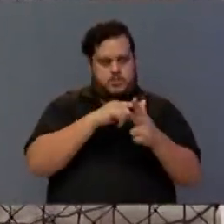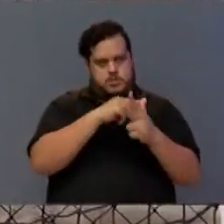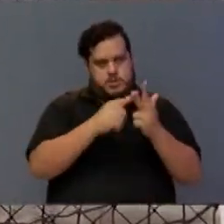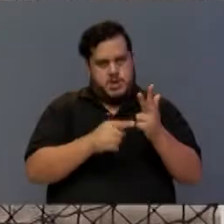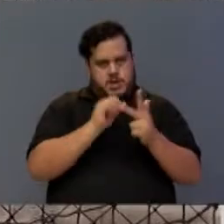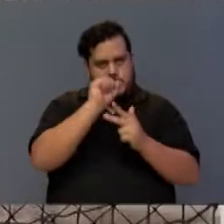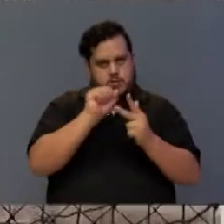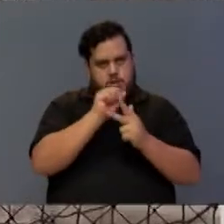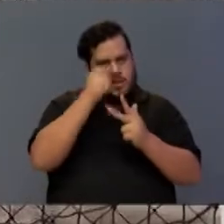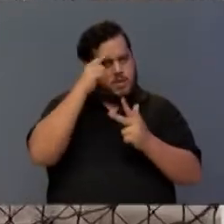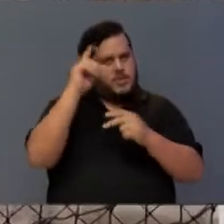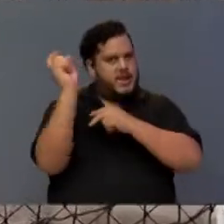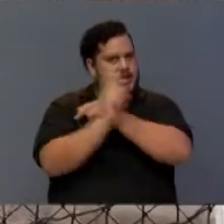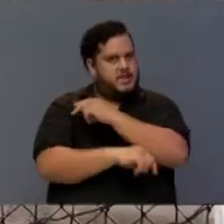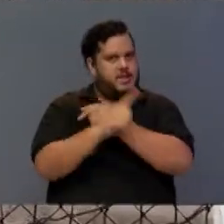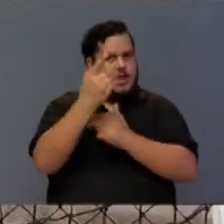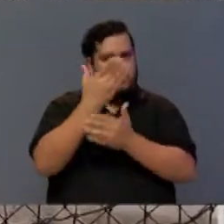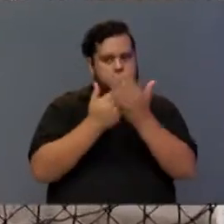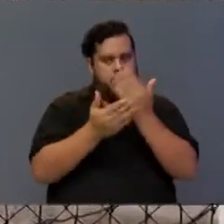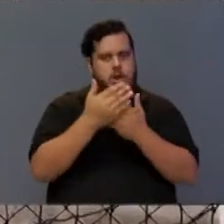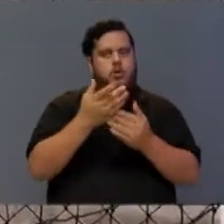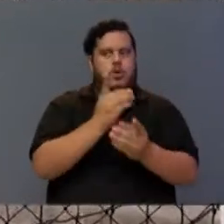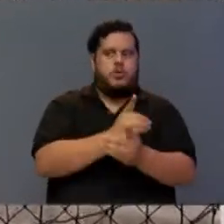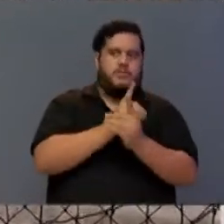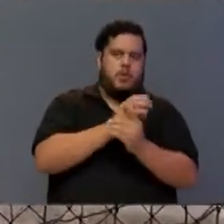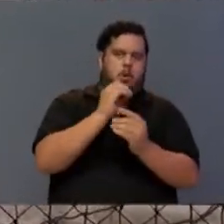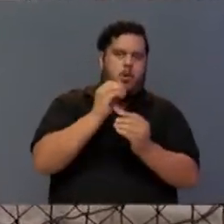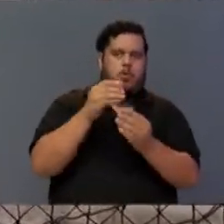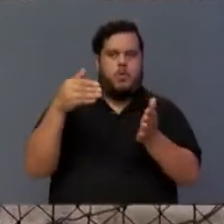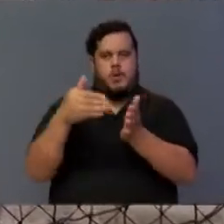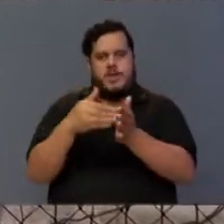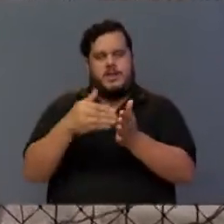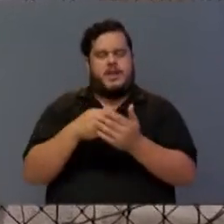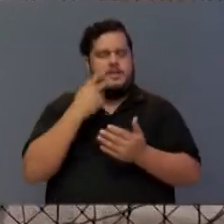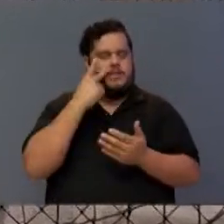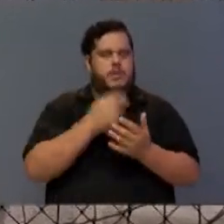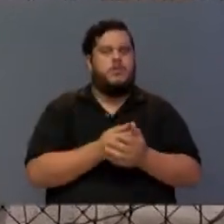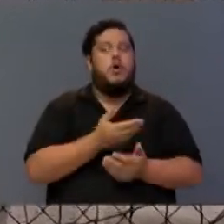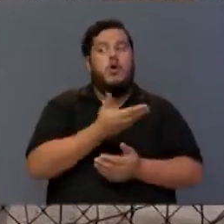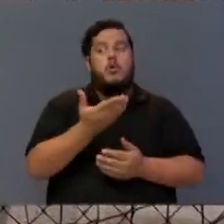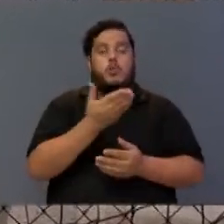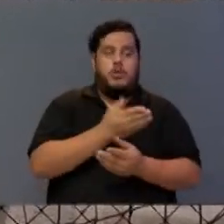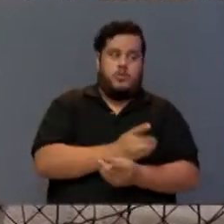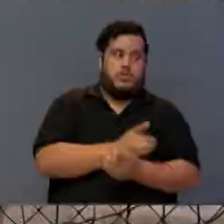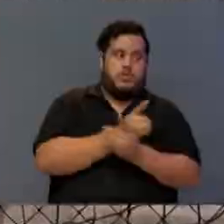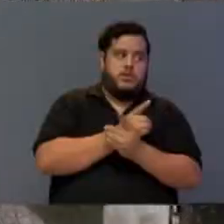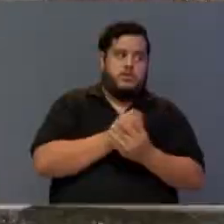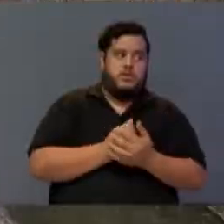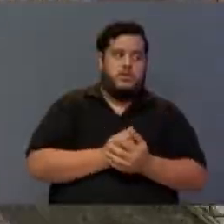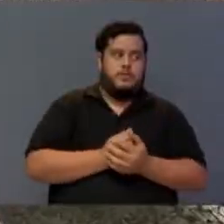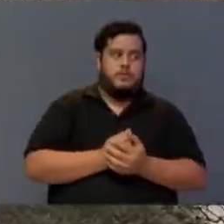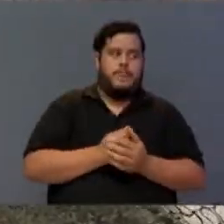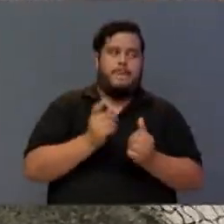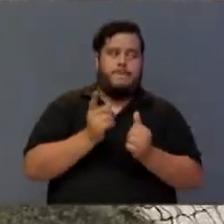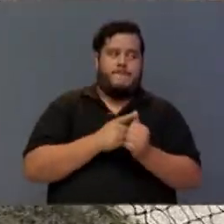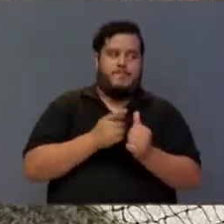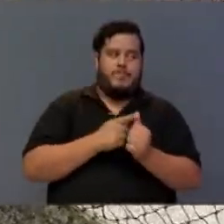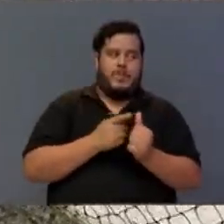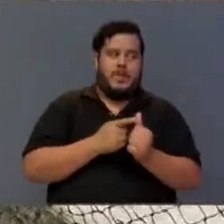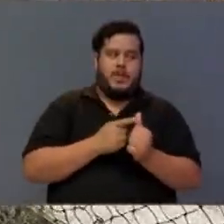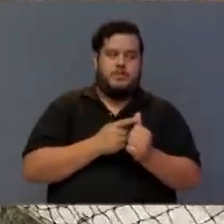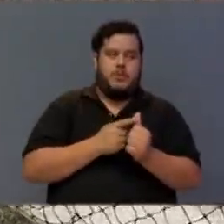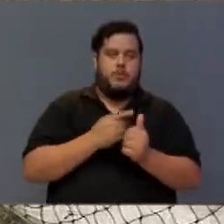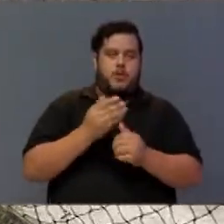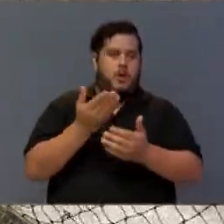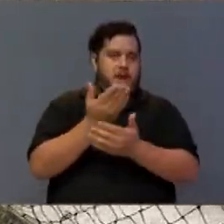una mano cuando esa un defensor o cuando es a un atacante cuando es un defensor primero que todo es cuando la mano